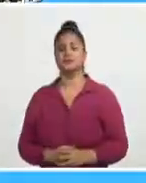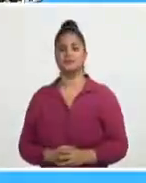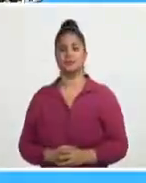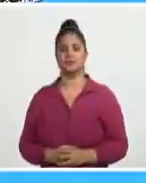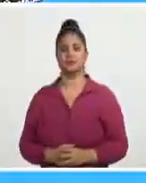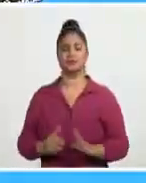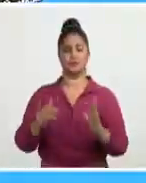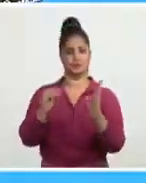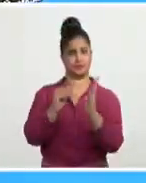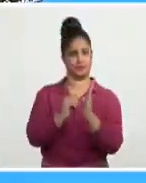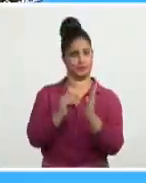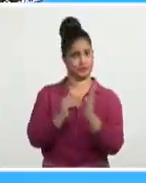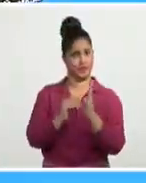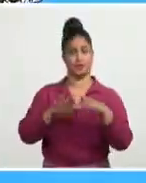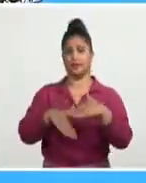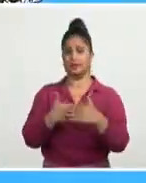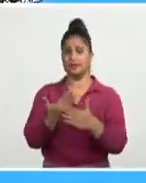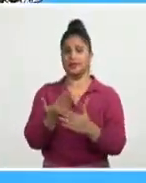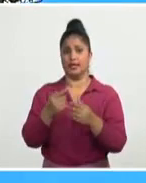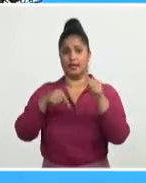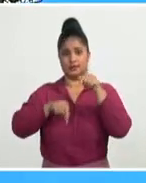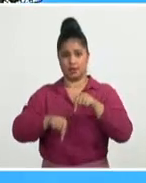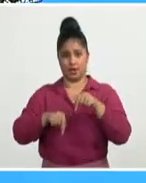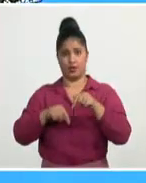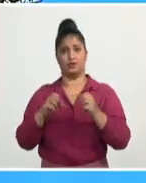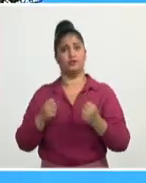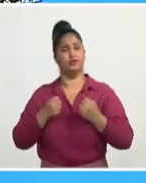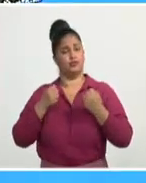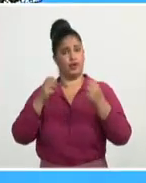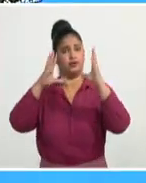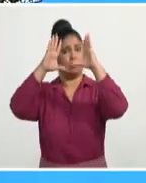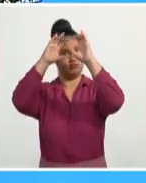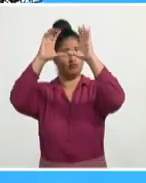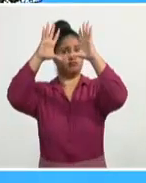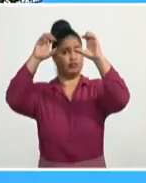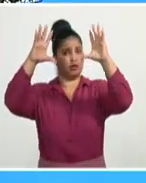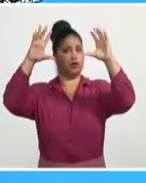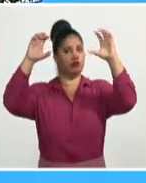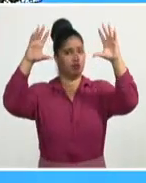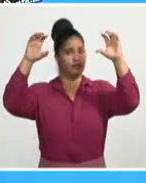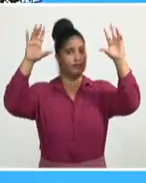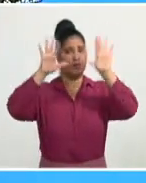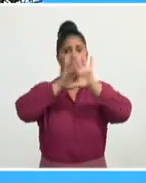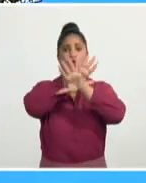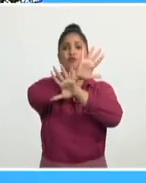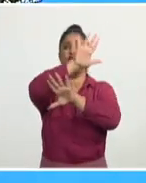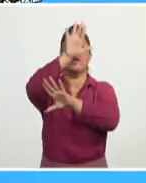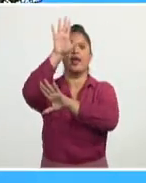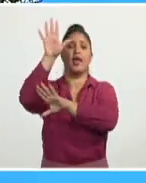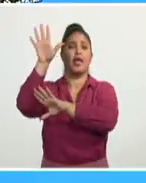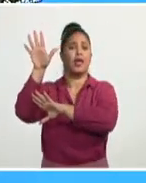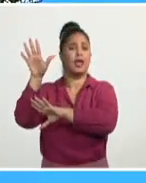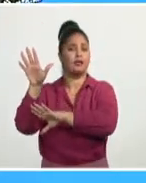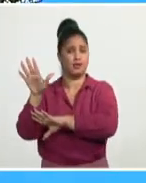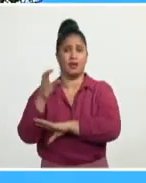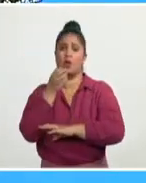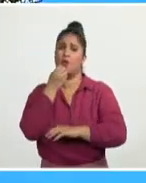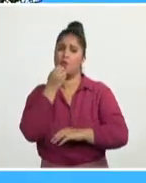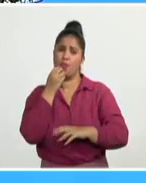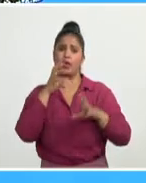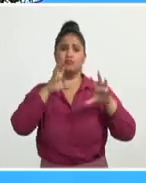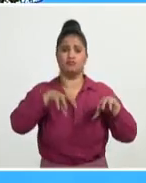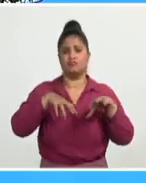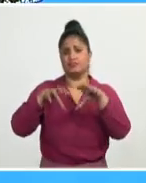será abundante la nubosidad en la región occidental, con algunos chubascos, también la posibilidad de aisladas tormentas eléctricas, sobre todo en Pinar del